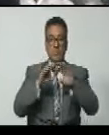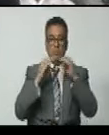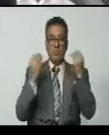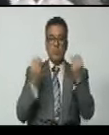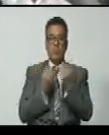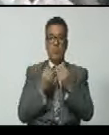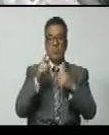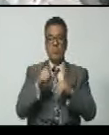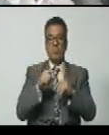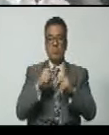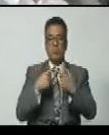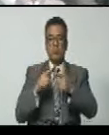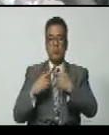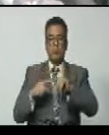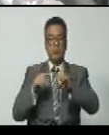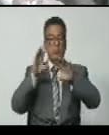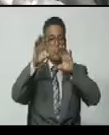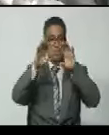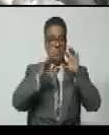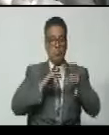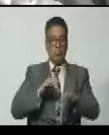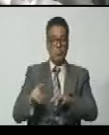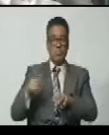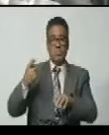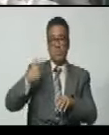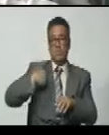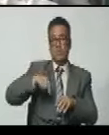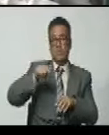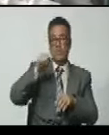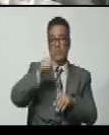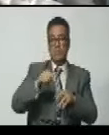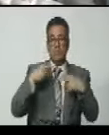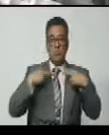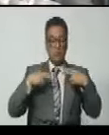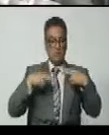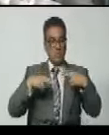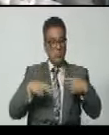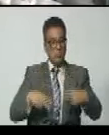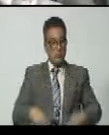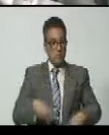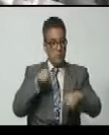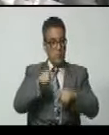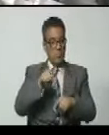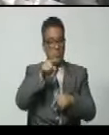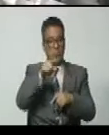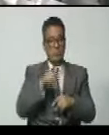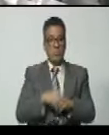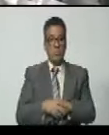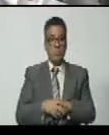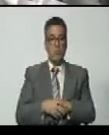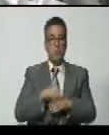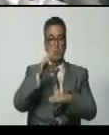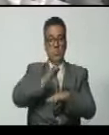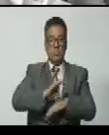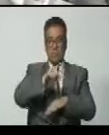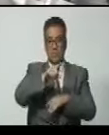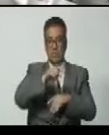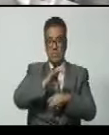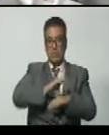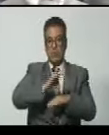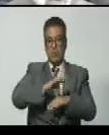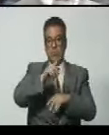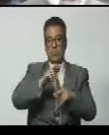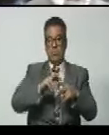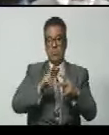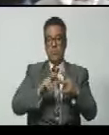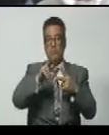organizaciones multilaterales que tienen su vida precisamente en esa sede, que es la